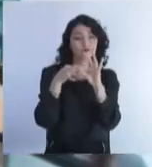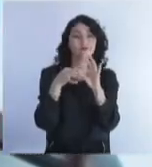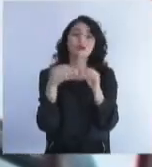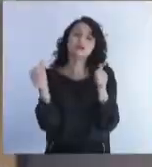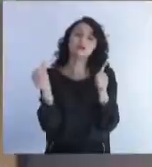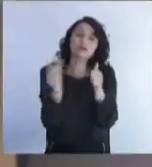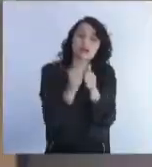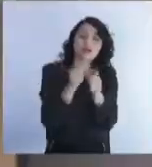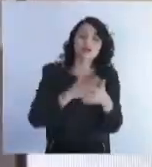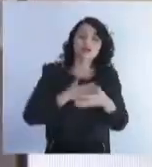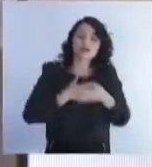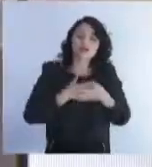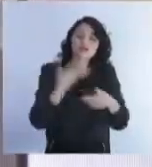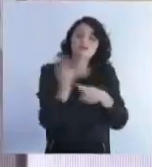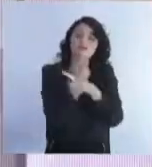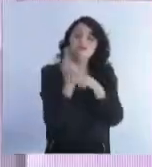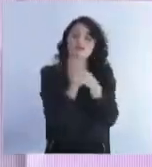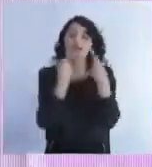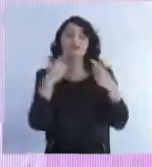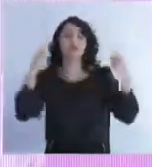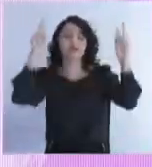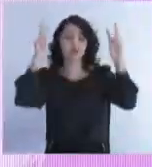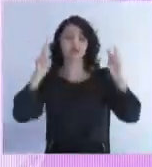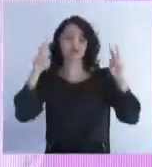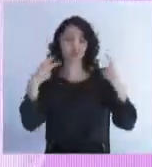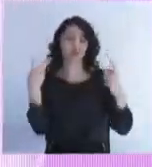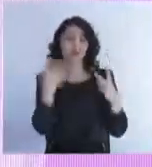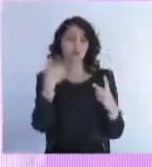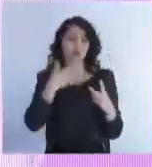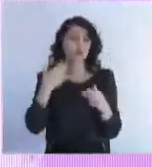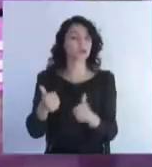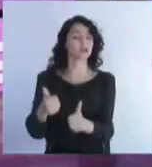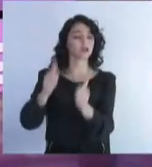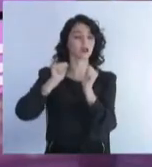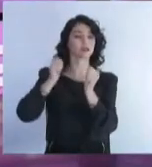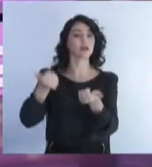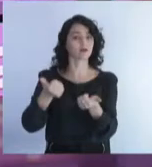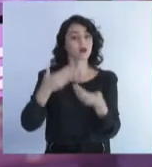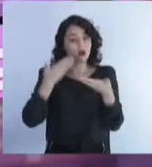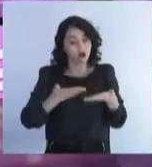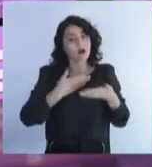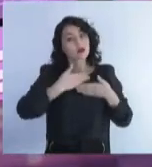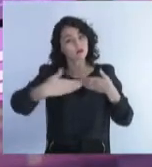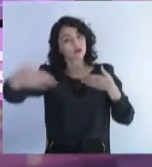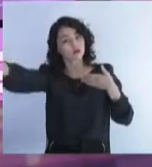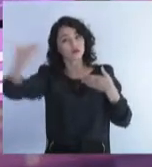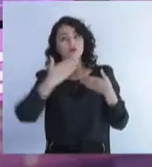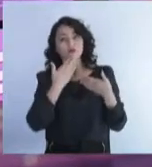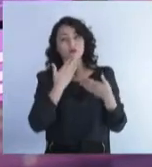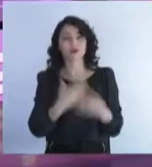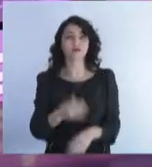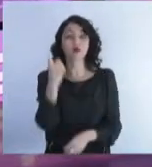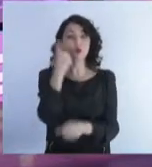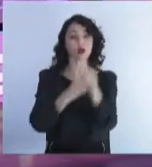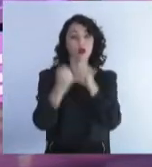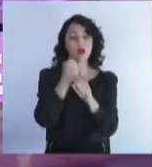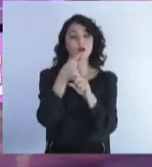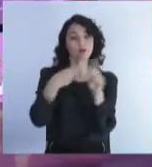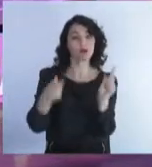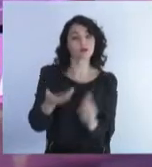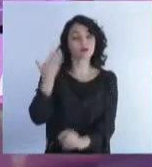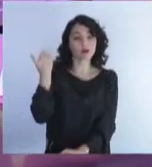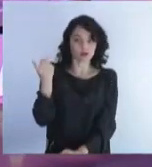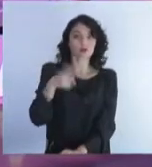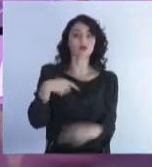de conversar de los temas que nos importan y que nos desafían en el mediano y en el largo plazo. Hace 1 año y medio, ya sabemos, por eso estamos